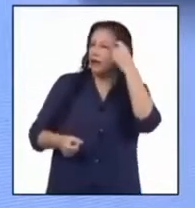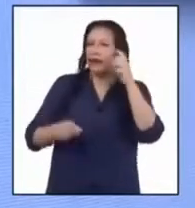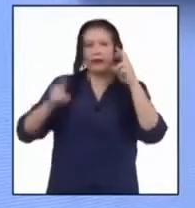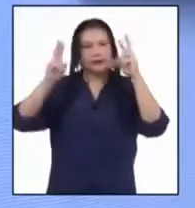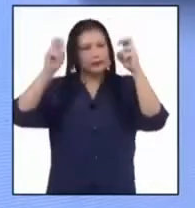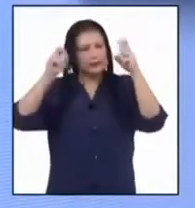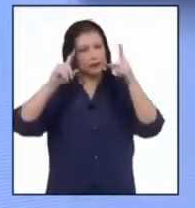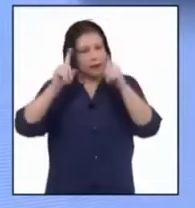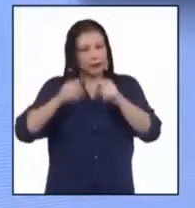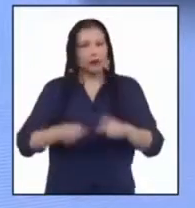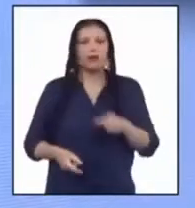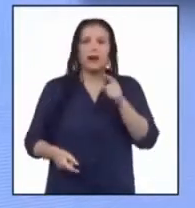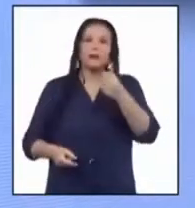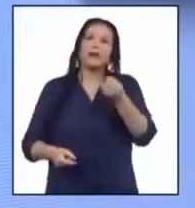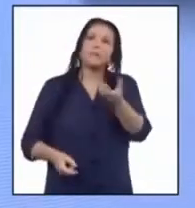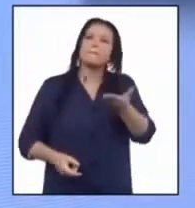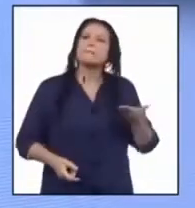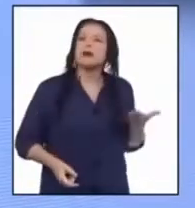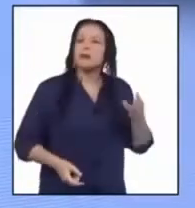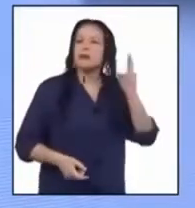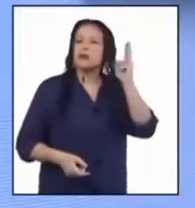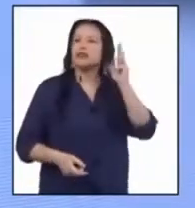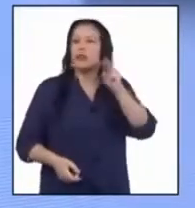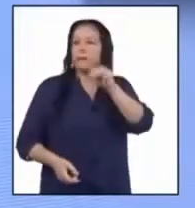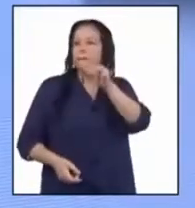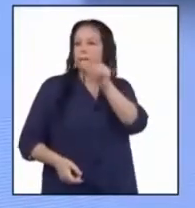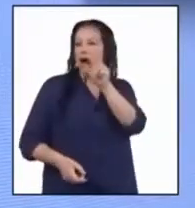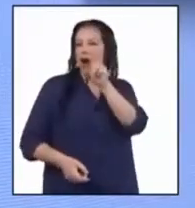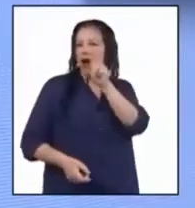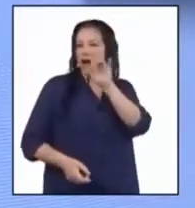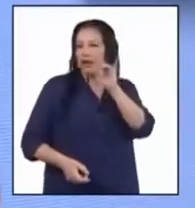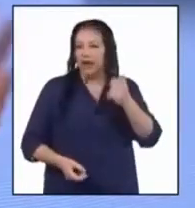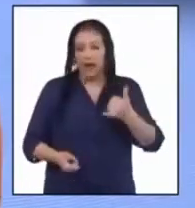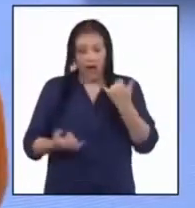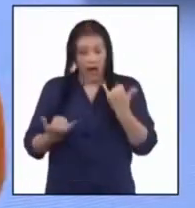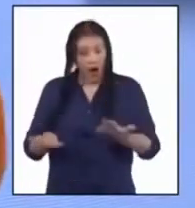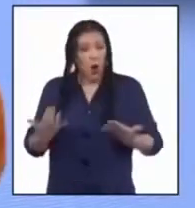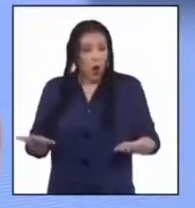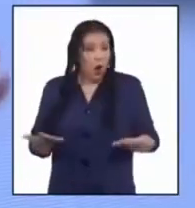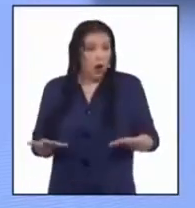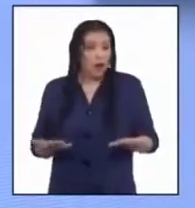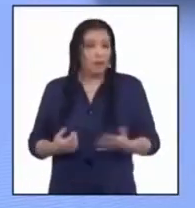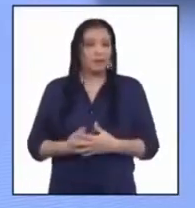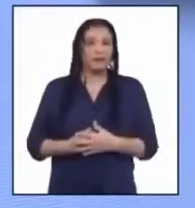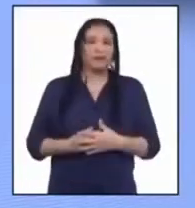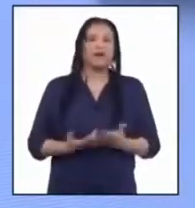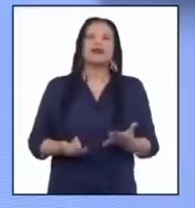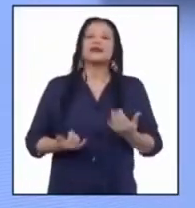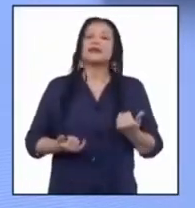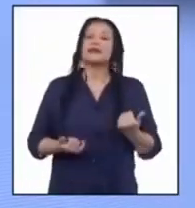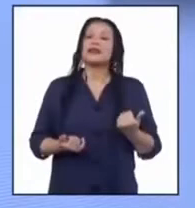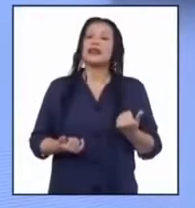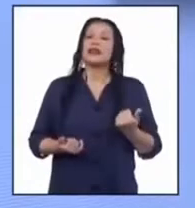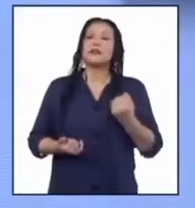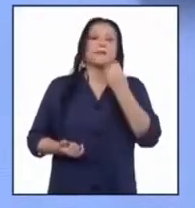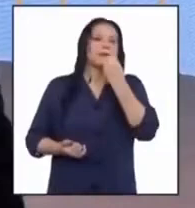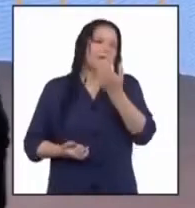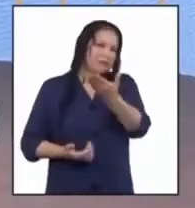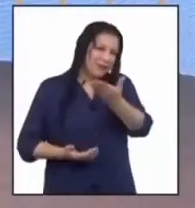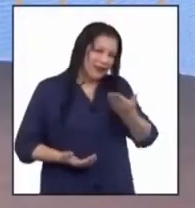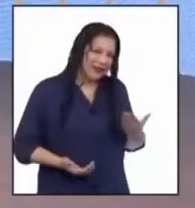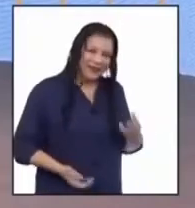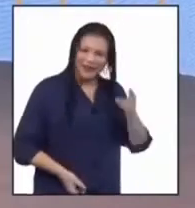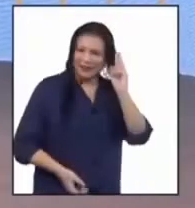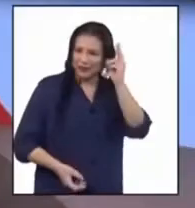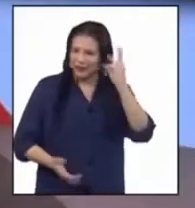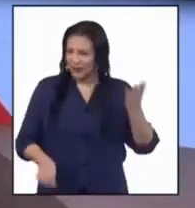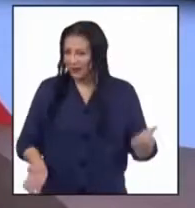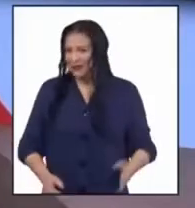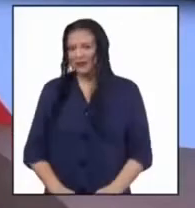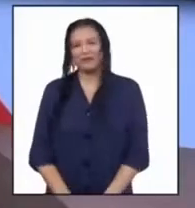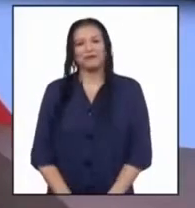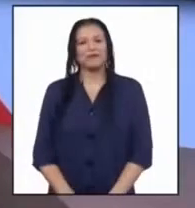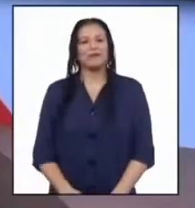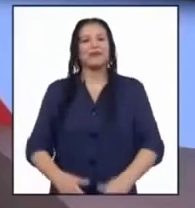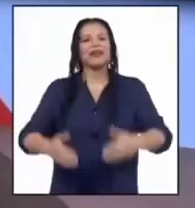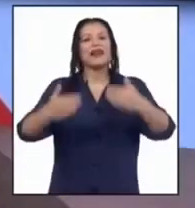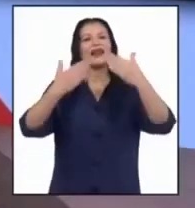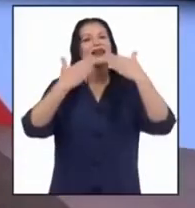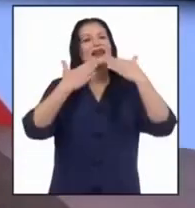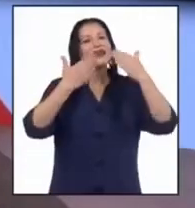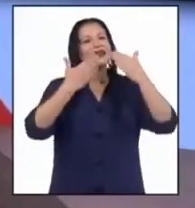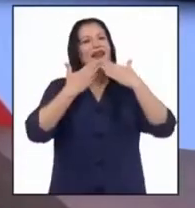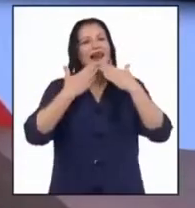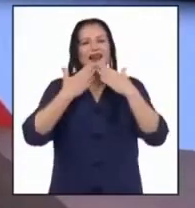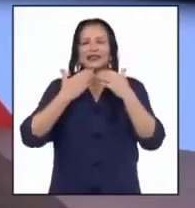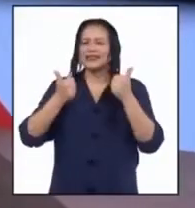hemos invitado a la profesora María Rodríguez el día de hoy y ahora le damos la bienvenida.